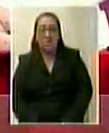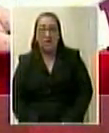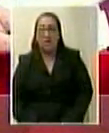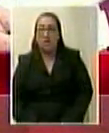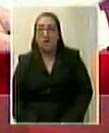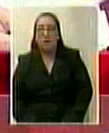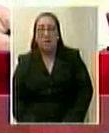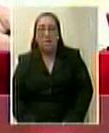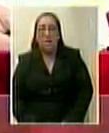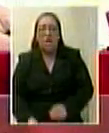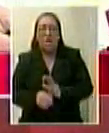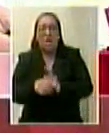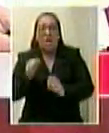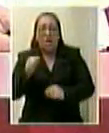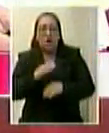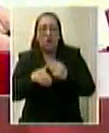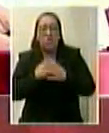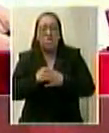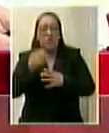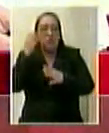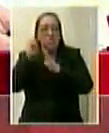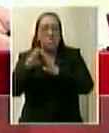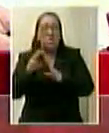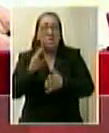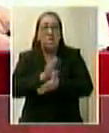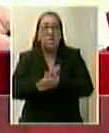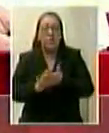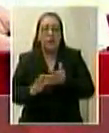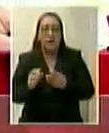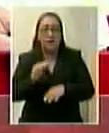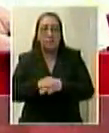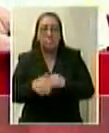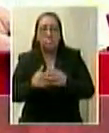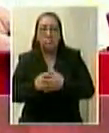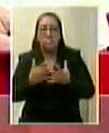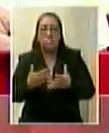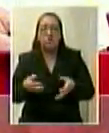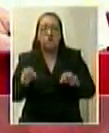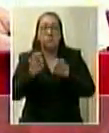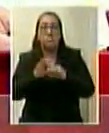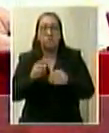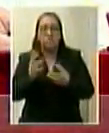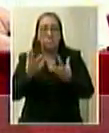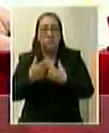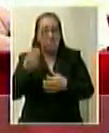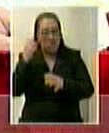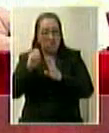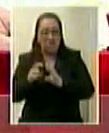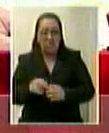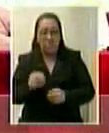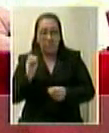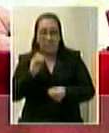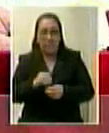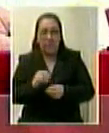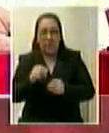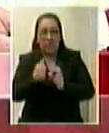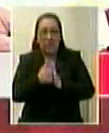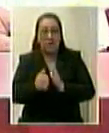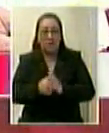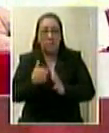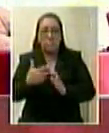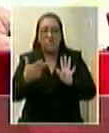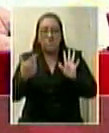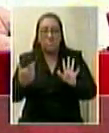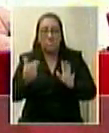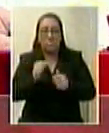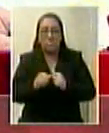Shogun el derecho de uso minero gratuito sobre toda la extensión de su concesión minera, aplicándole el artículo 37,